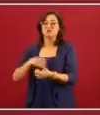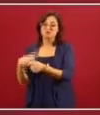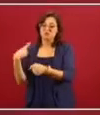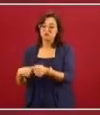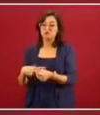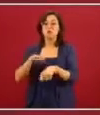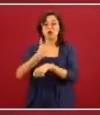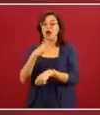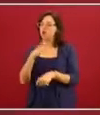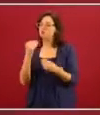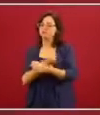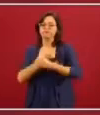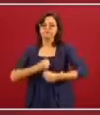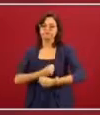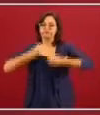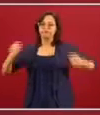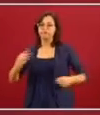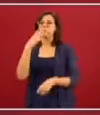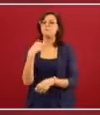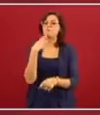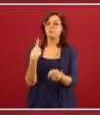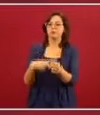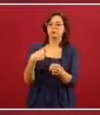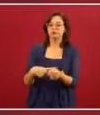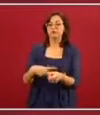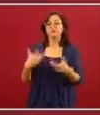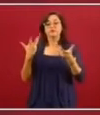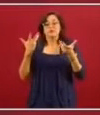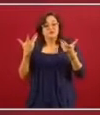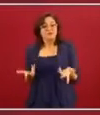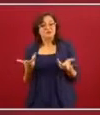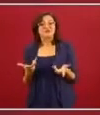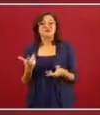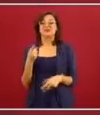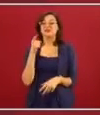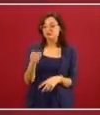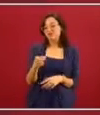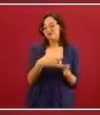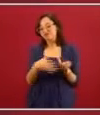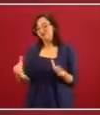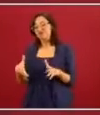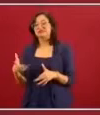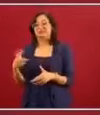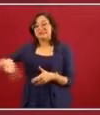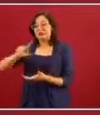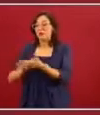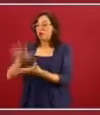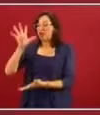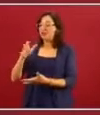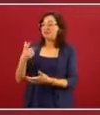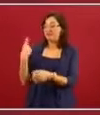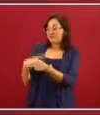obesidad, sobrepeso y diabetes. Entonces sí, ese es uno de los elementos que más nos va a pesar, porque va a